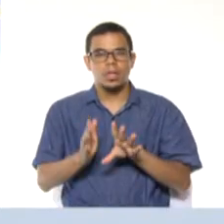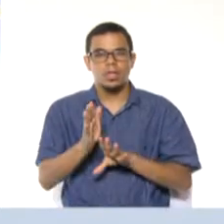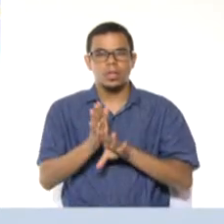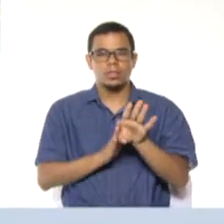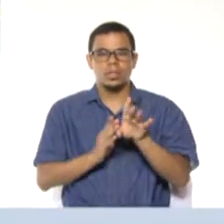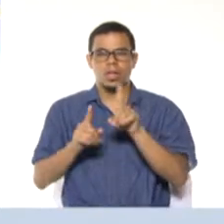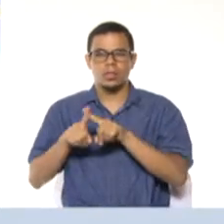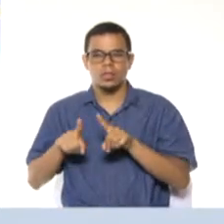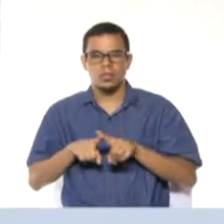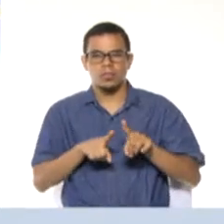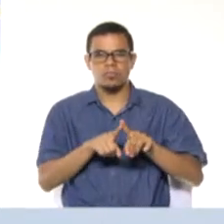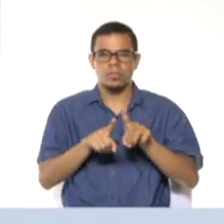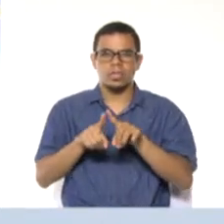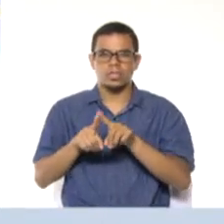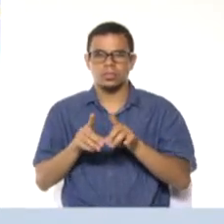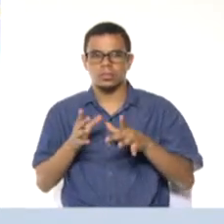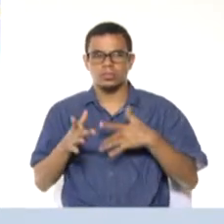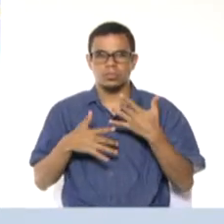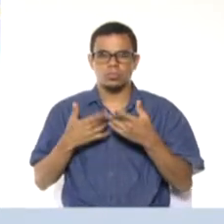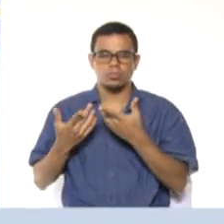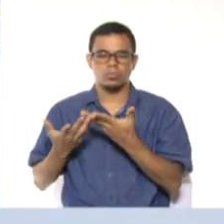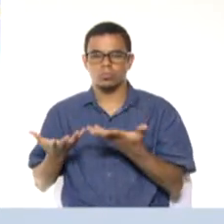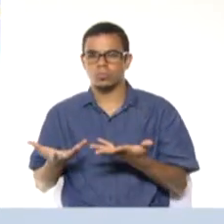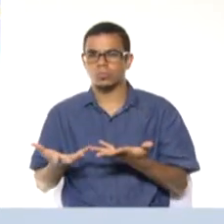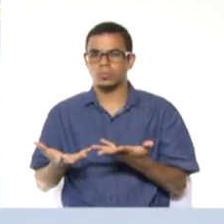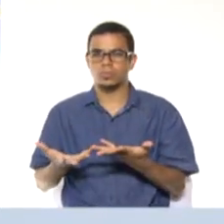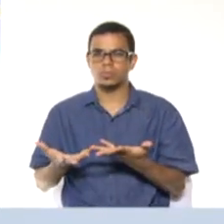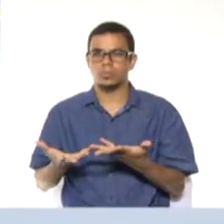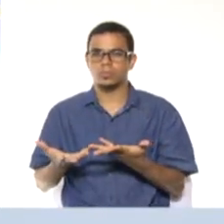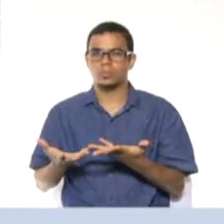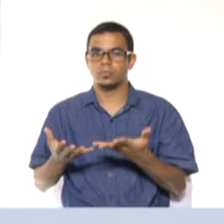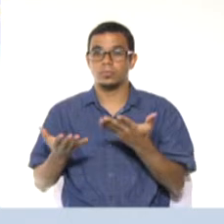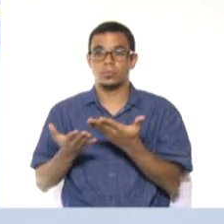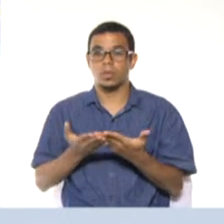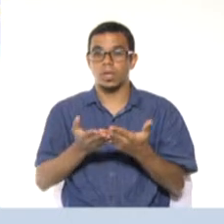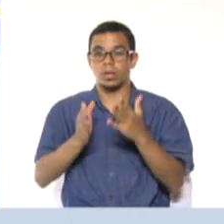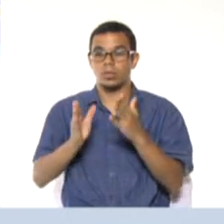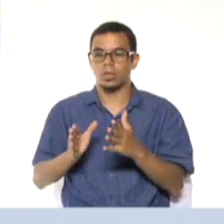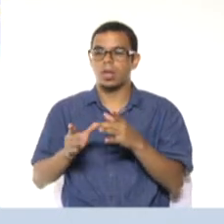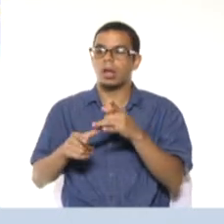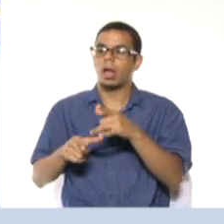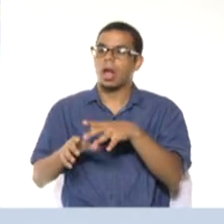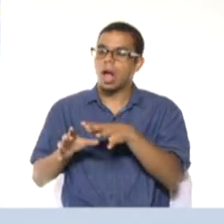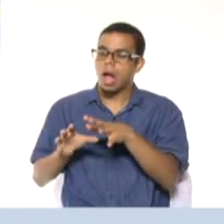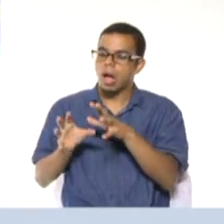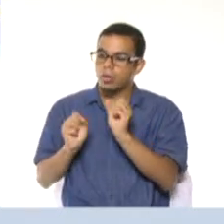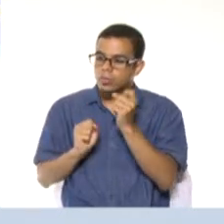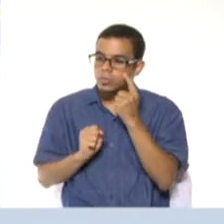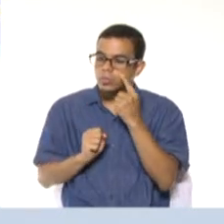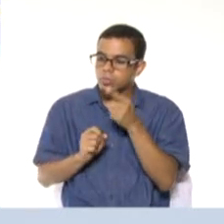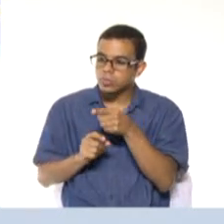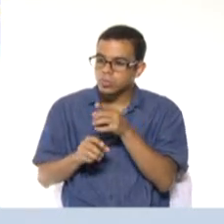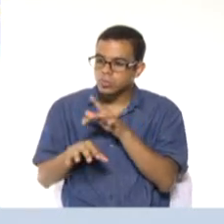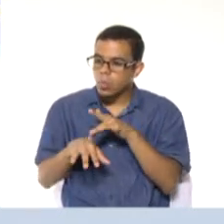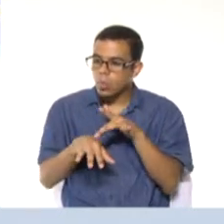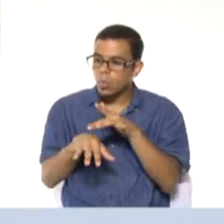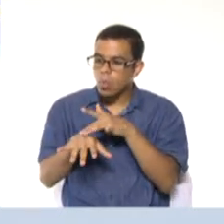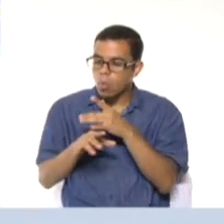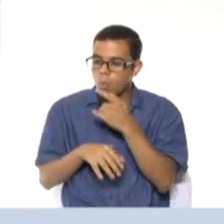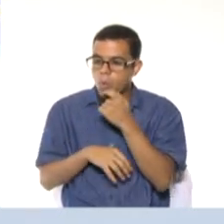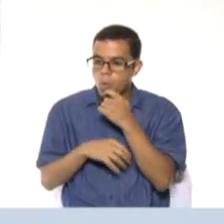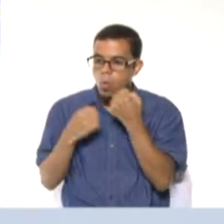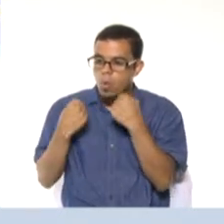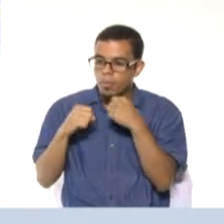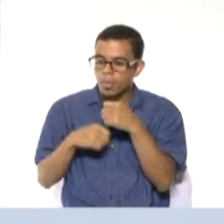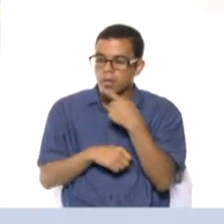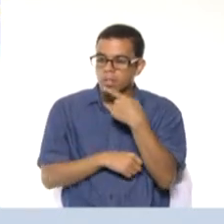desarrollan diferentes acciones en cada una de ellas para garantizar que nuestros estudiantes se apropien de conocimientos que puedan no solamente